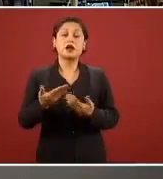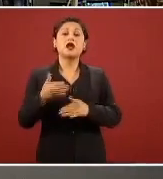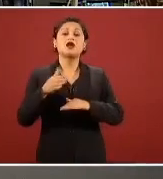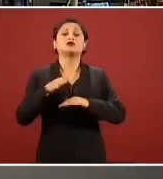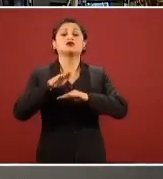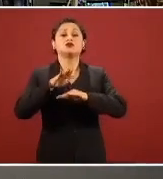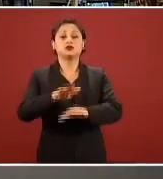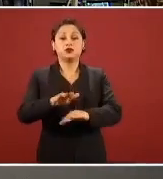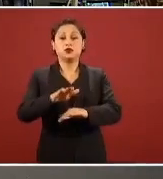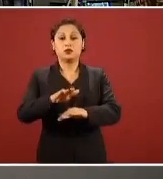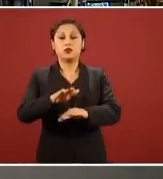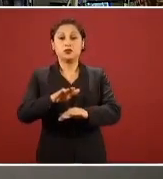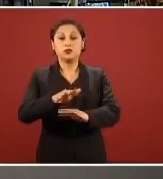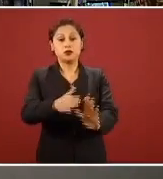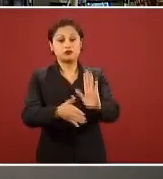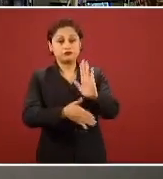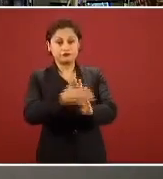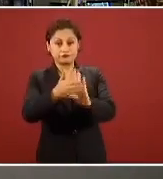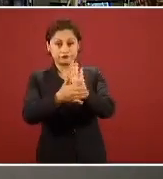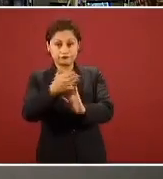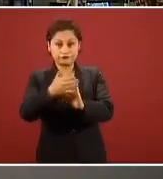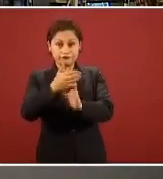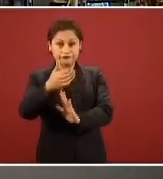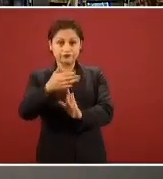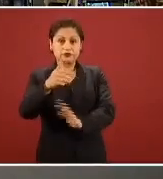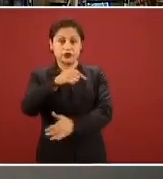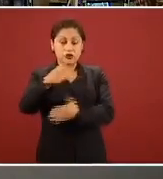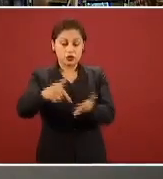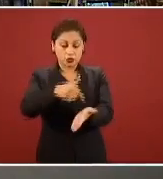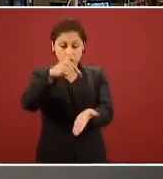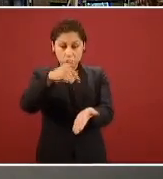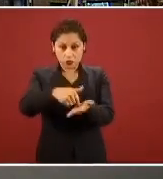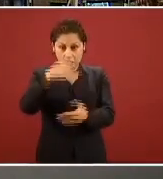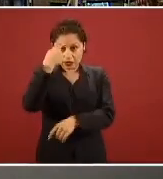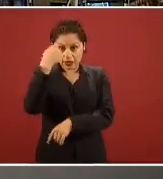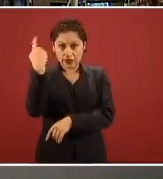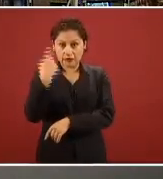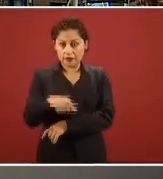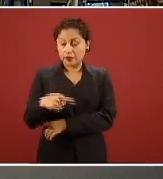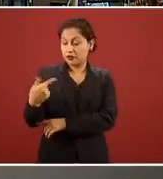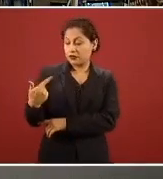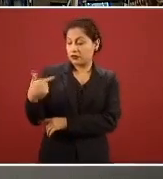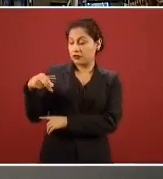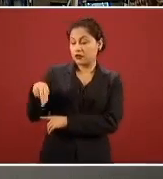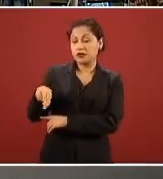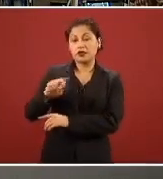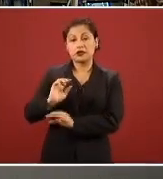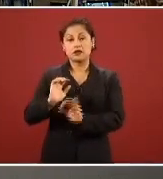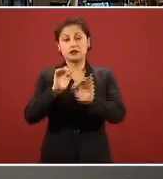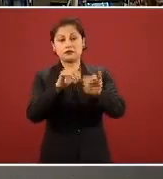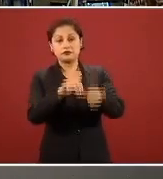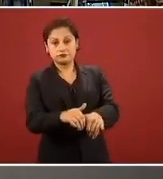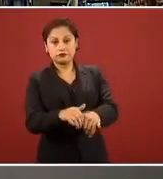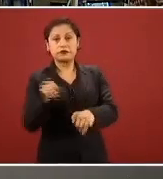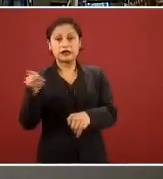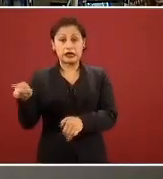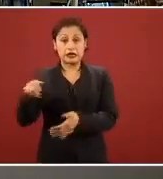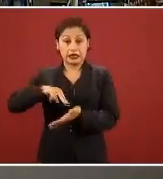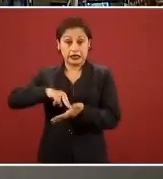las instalaciones de la Guardia Nacional que están desarrollando nuestros ingenieros militares, en